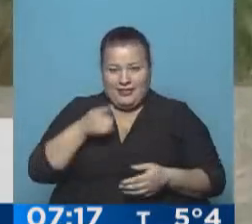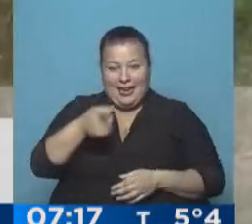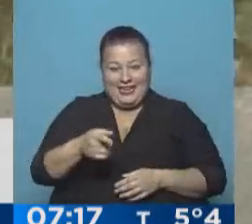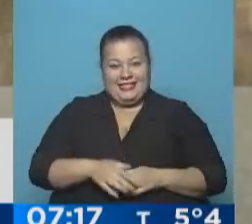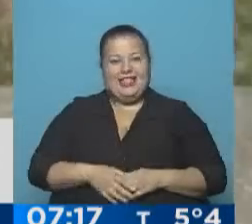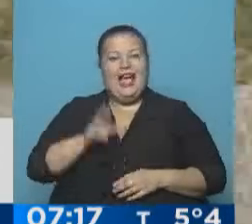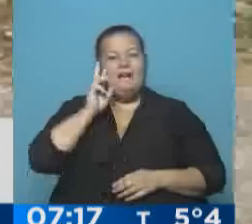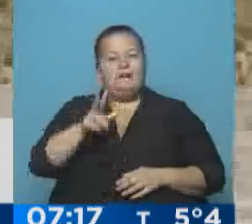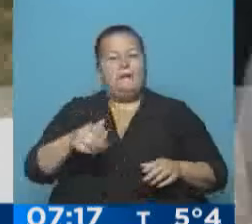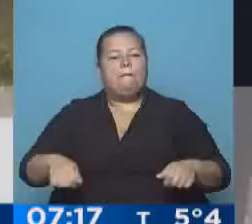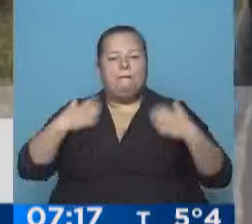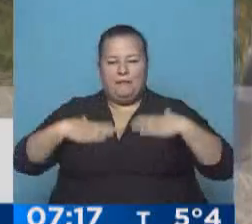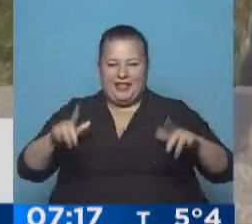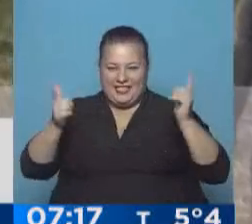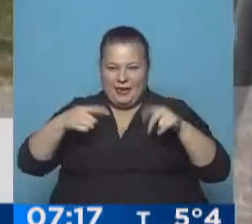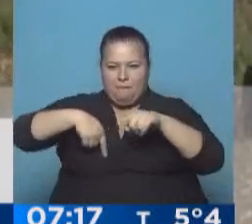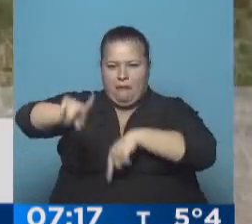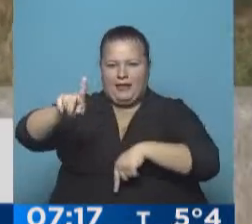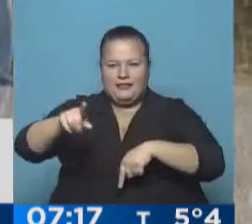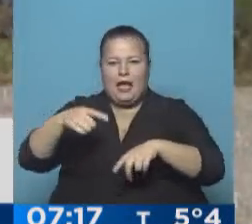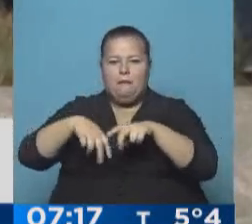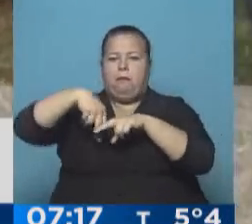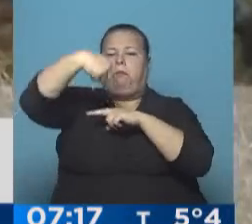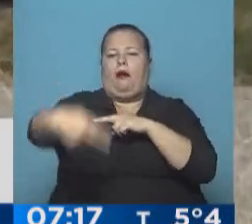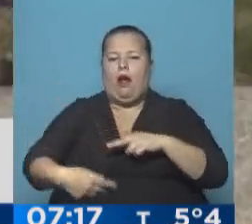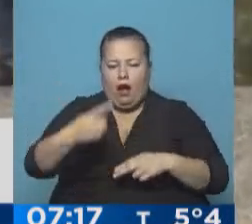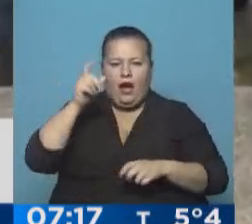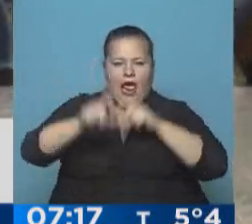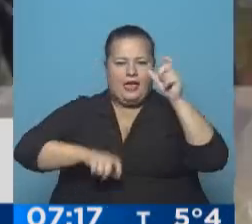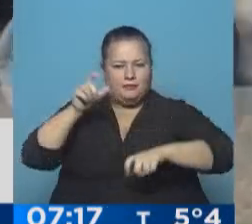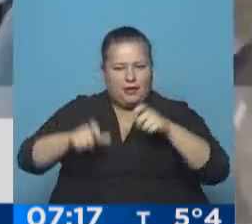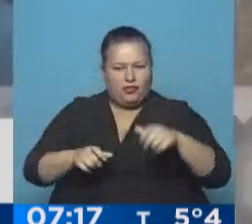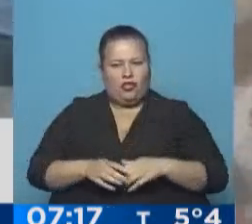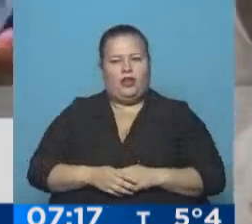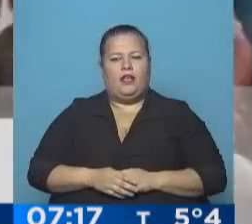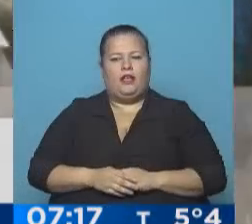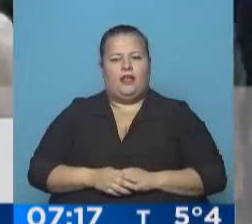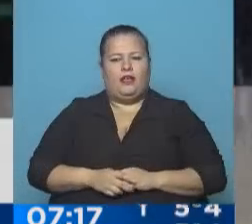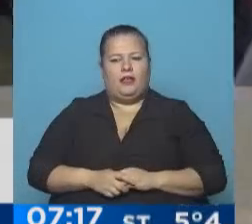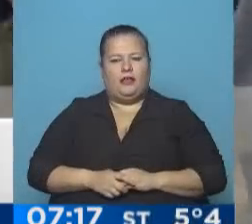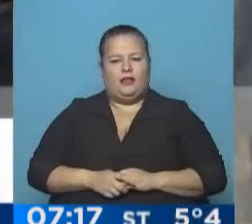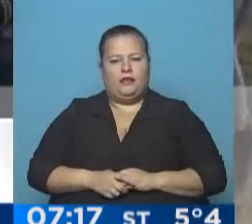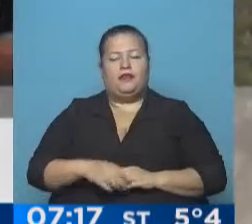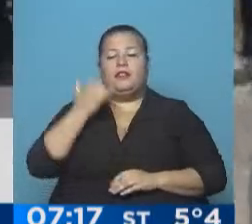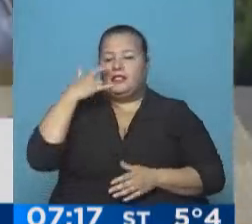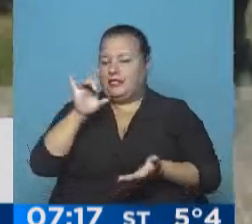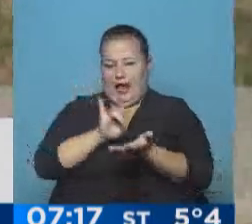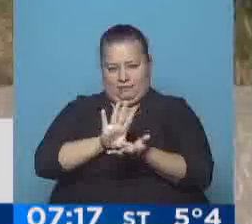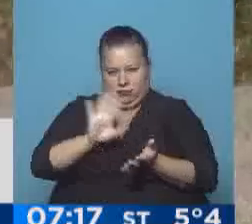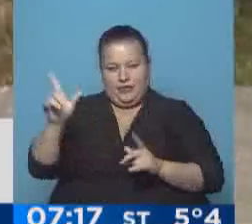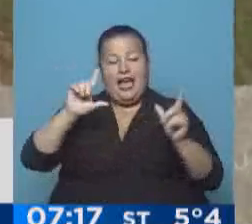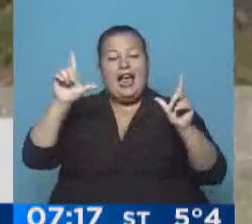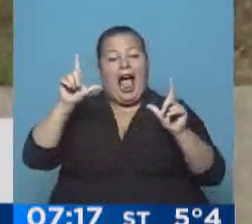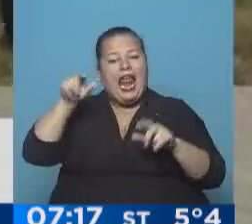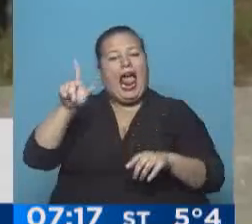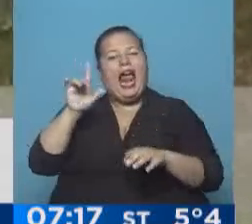esa, la que aparece de jean y que patea, le mete el pie para que se caigan los refugiados. Ya fue despedida, el canal, que es